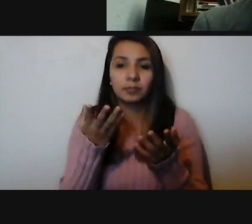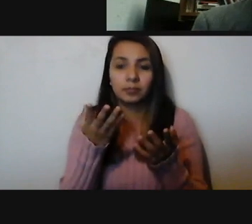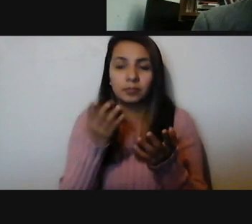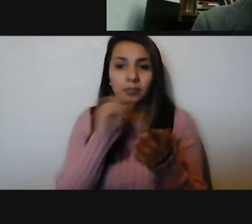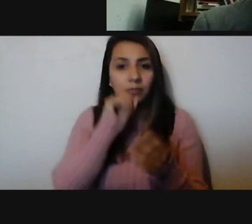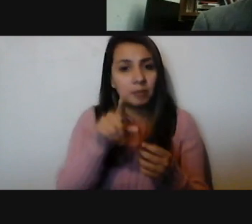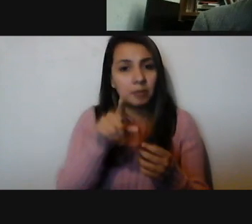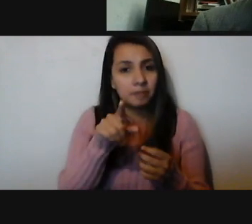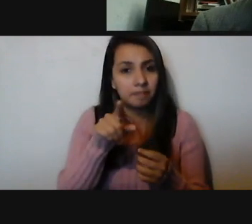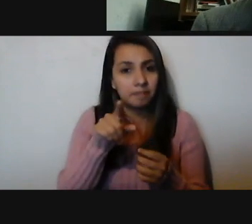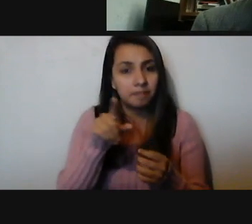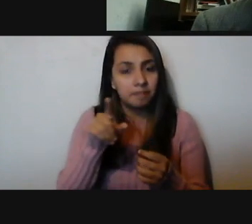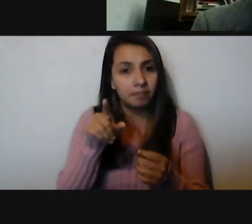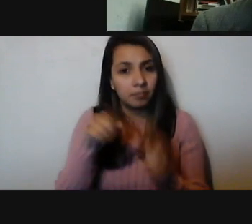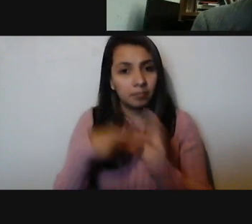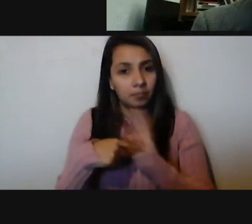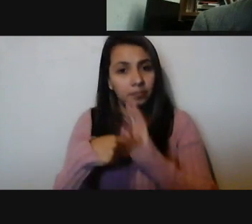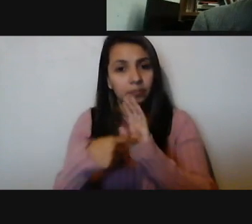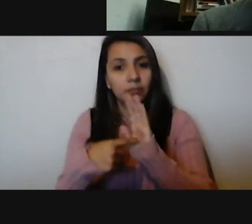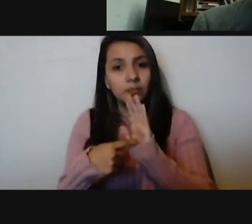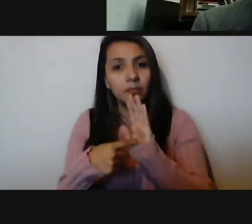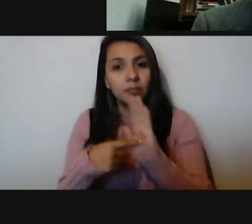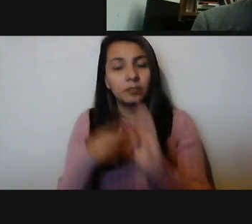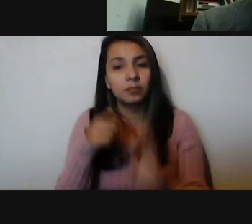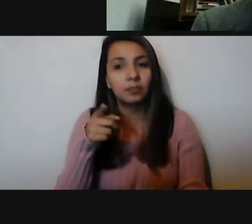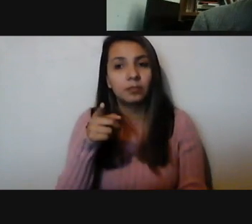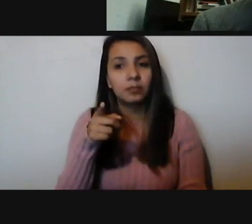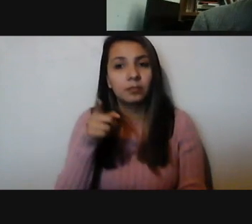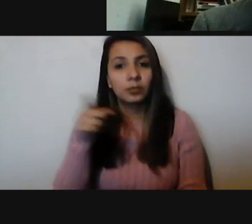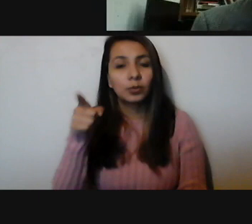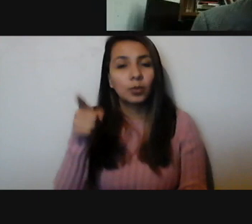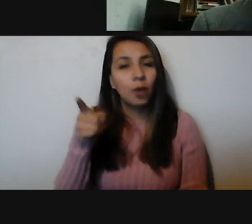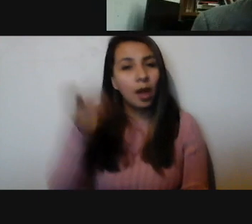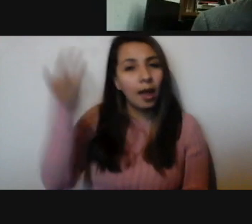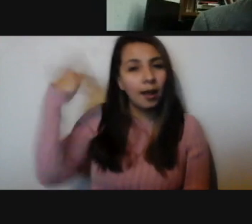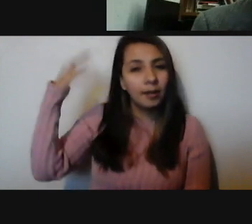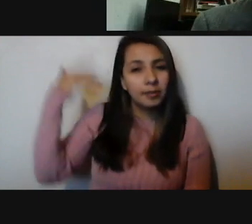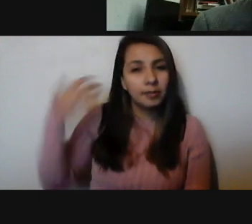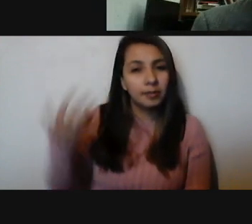poquito, yo creo que también debíamos de resaltar